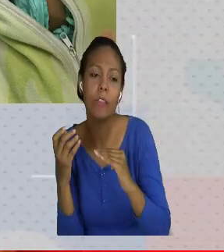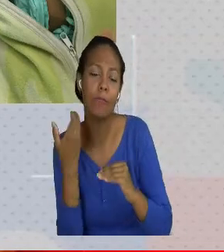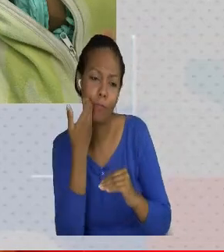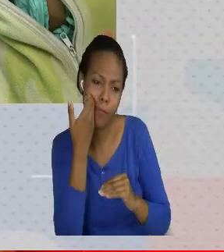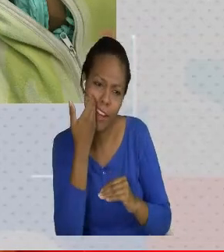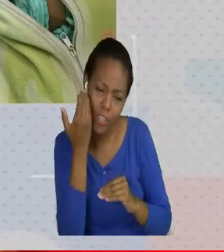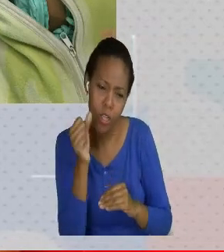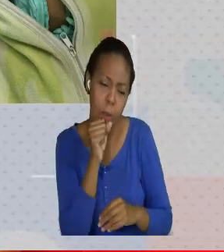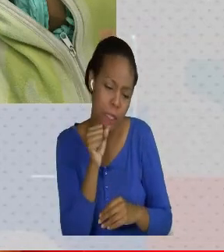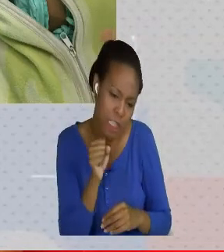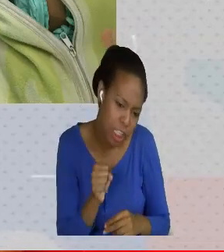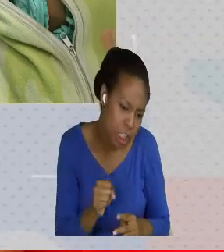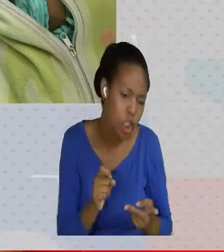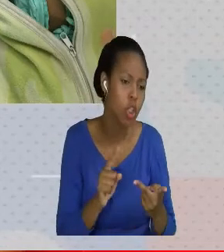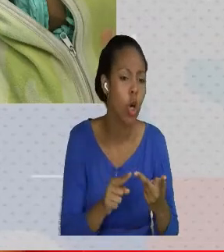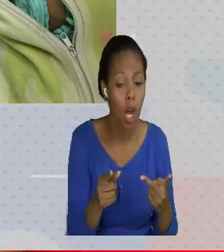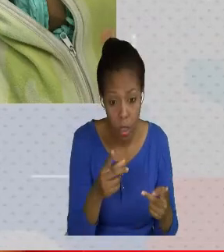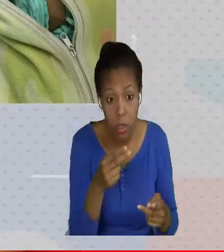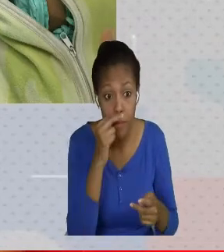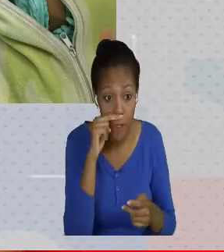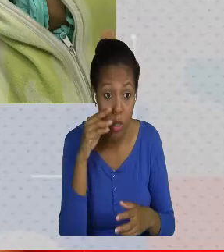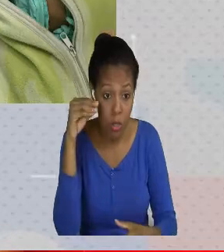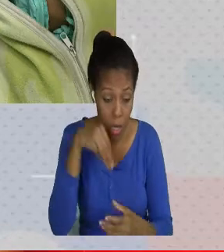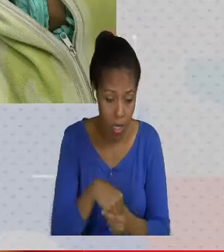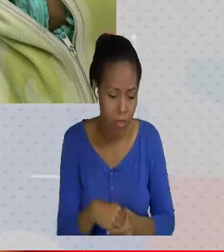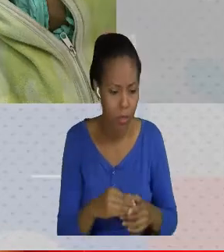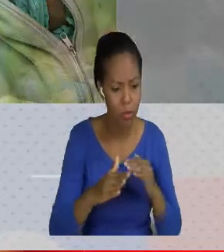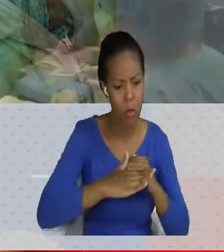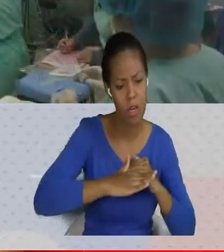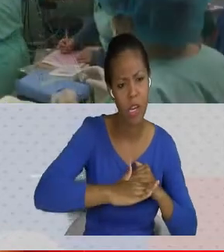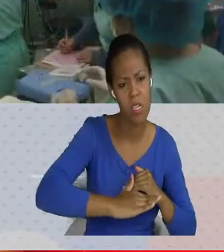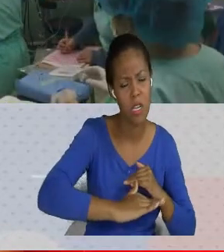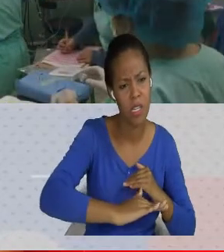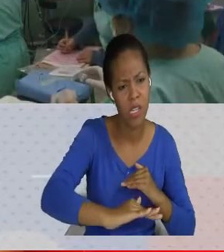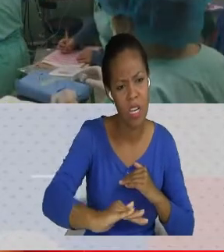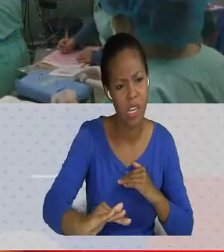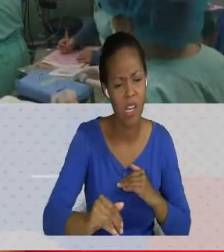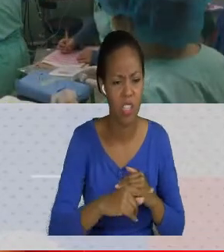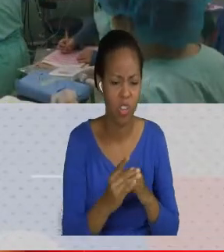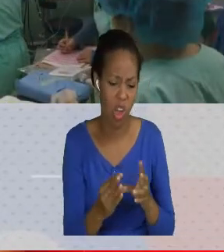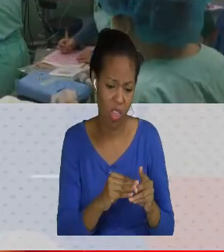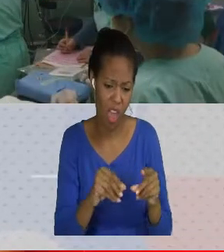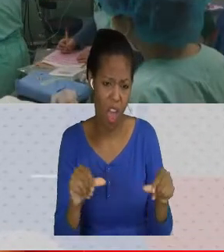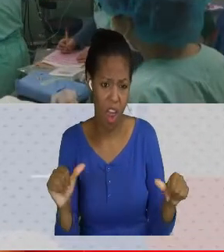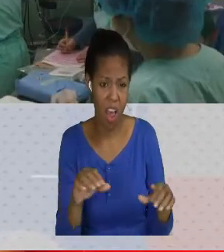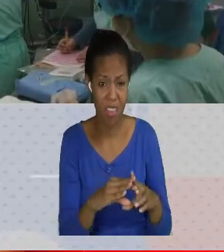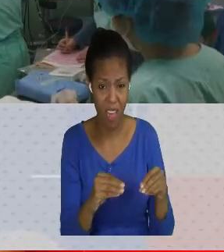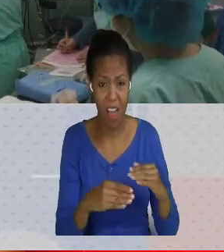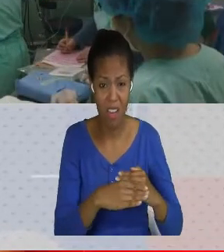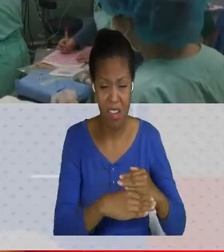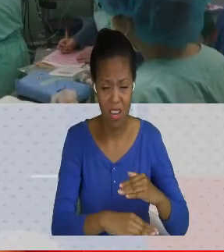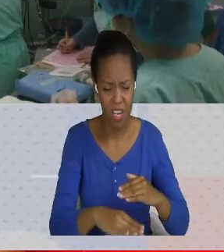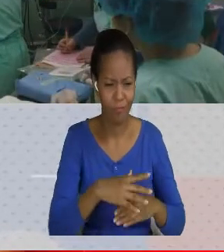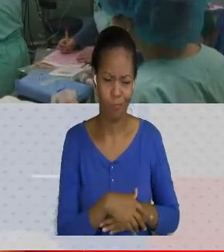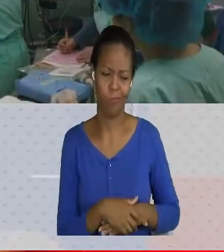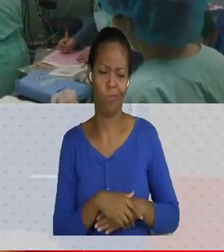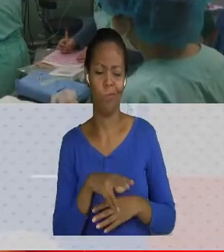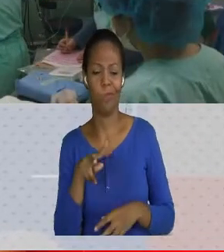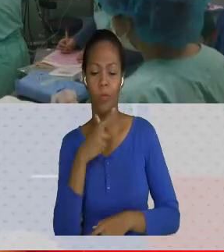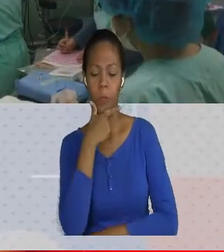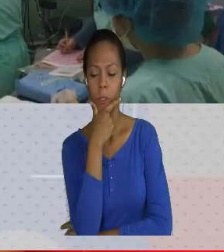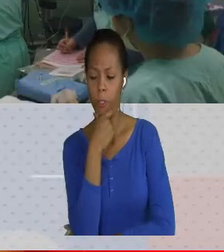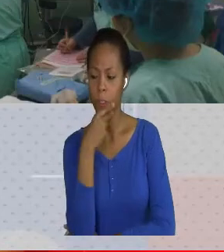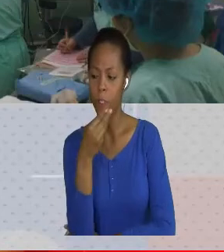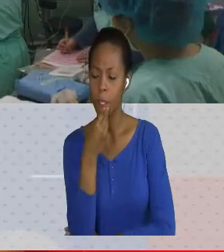y por niños, que se encuentran el piso en tierra. Entonces, ¿qué hacemos nosotros? Nosotros trabajamos